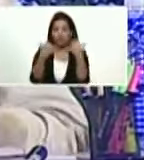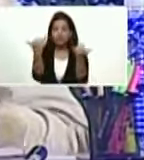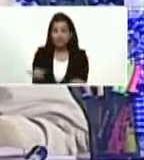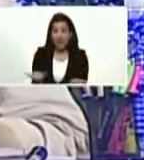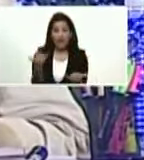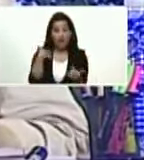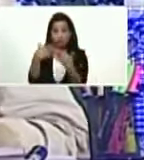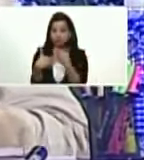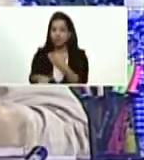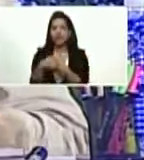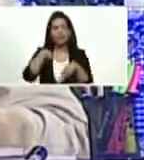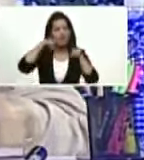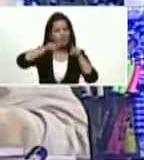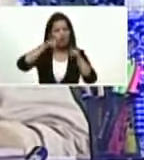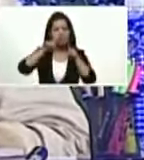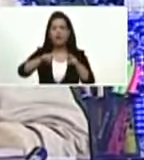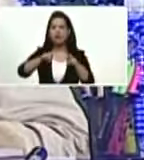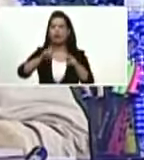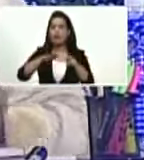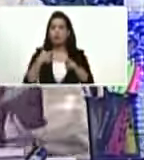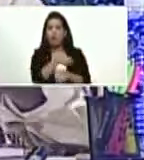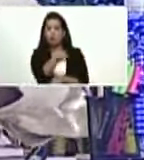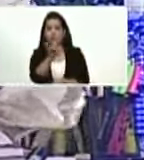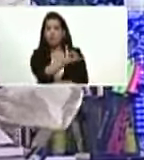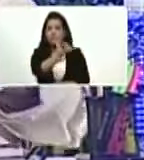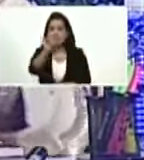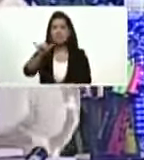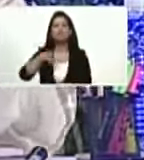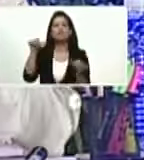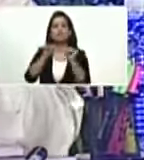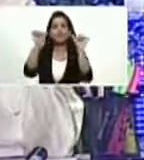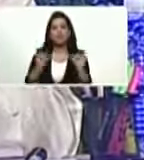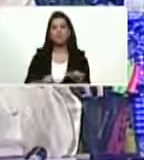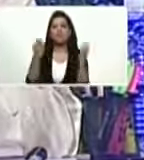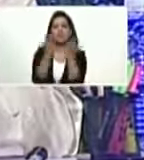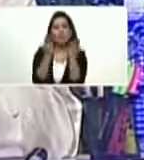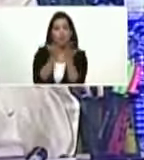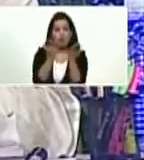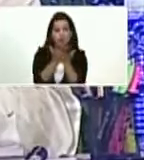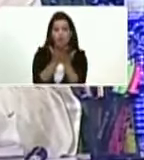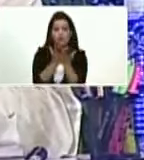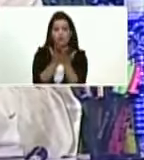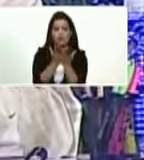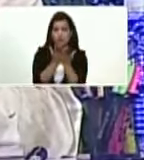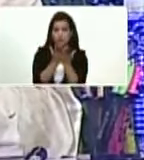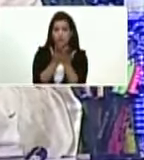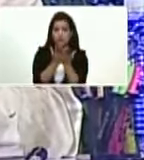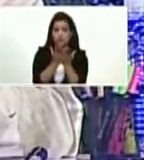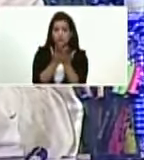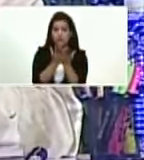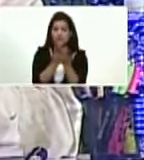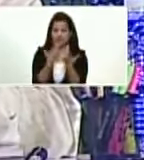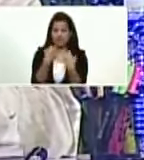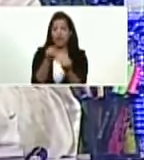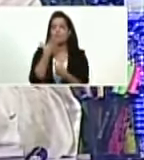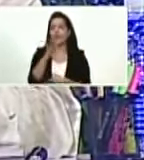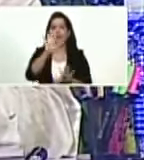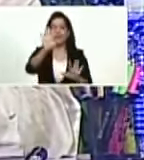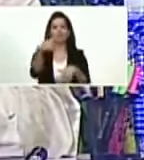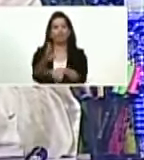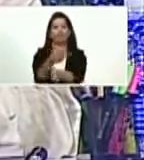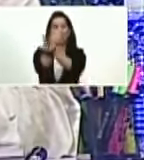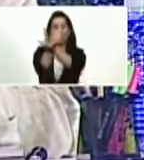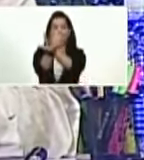lo forje y lo forme ustedes en un sistema de escuela, utilizando, bueno, las videoconferencias y